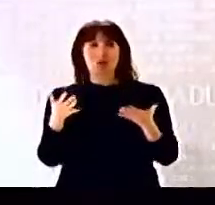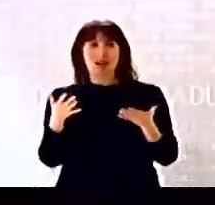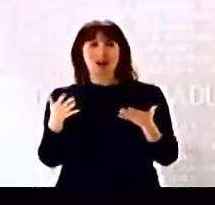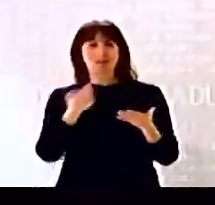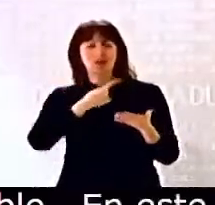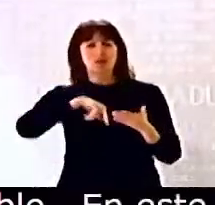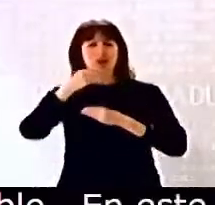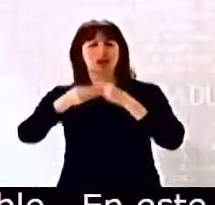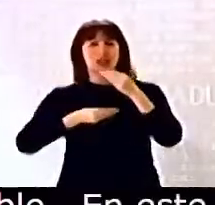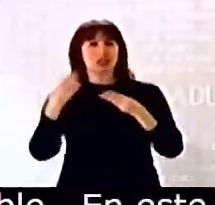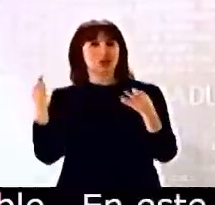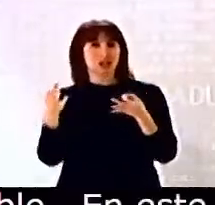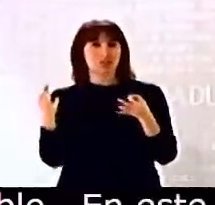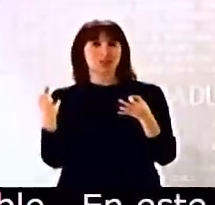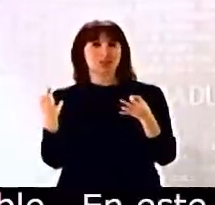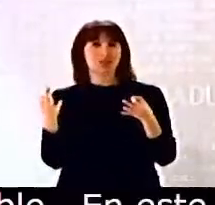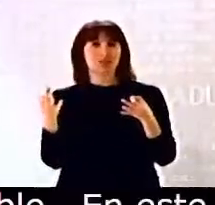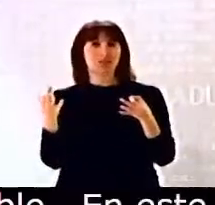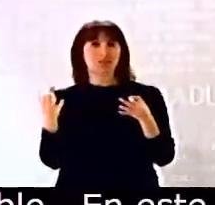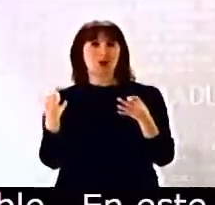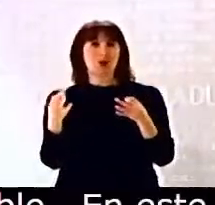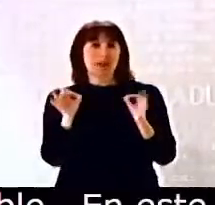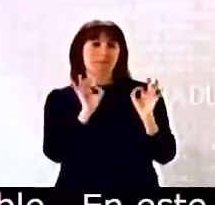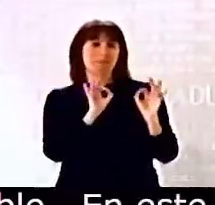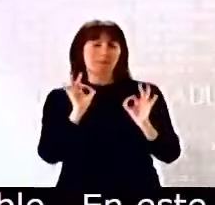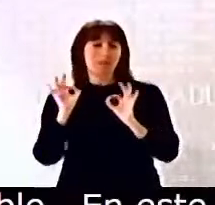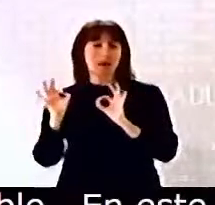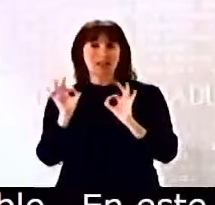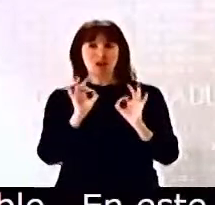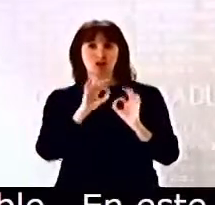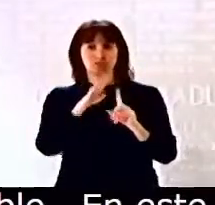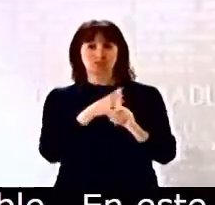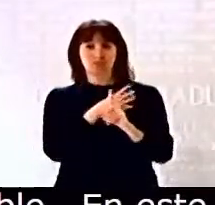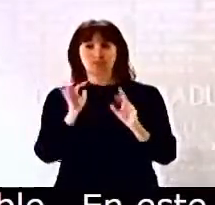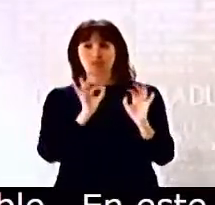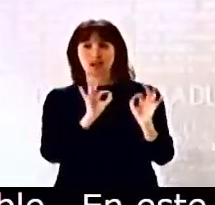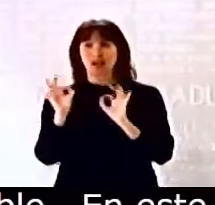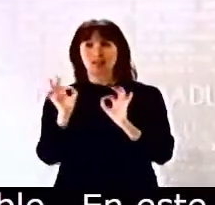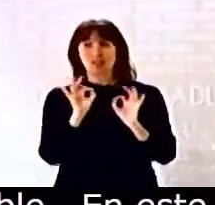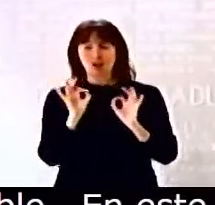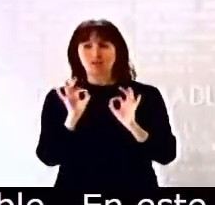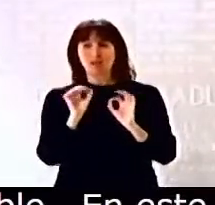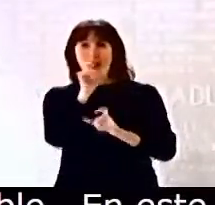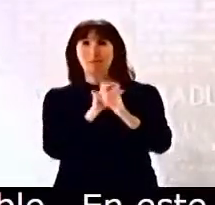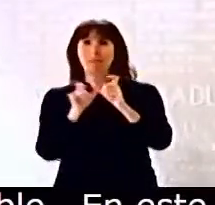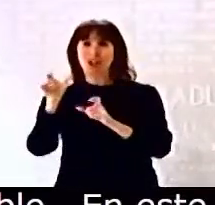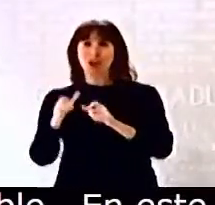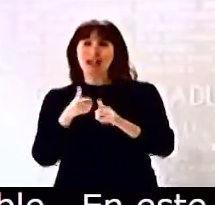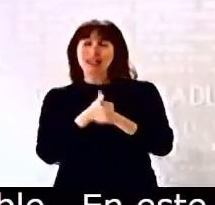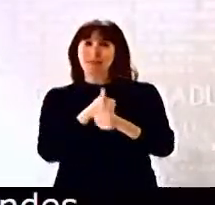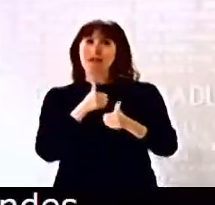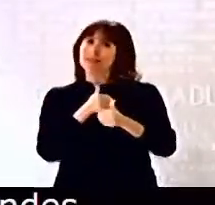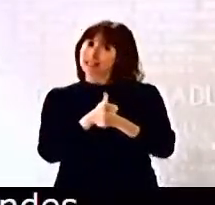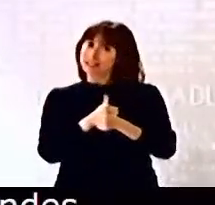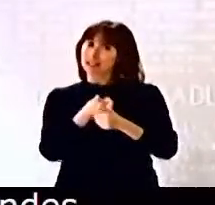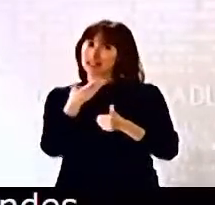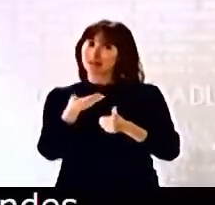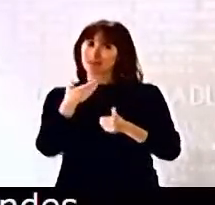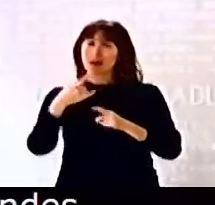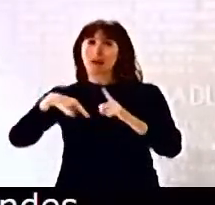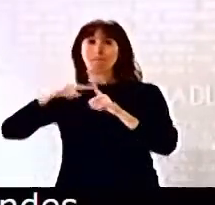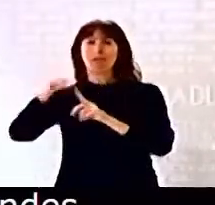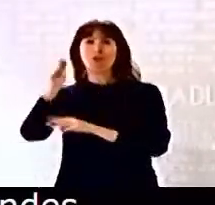lo que estamos haciendo es una planificación de los grandes dependientes y de los